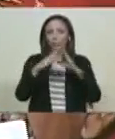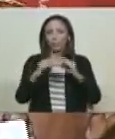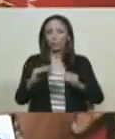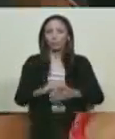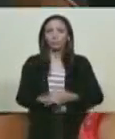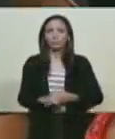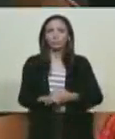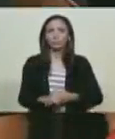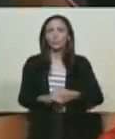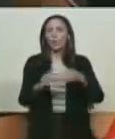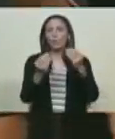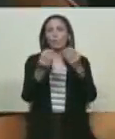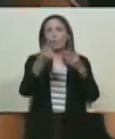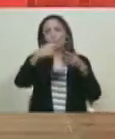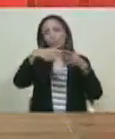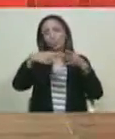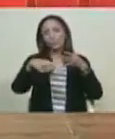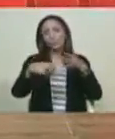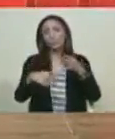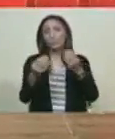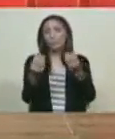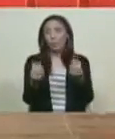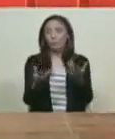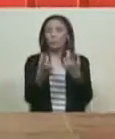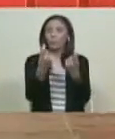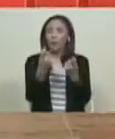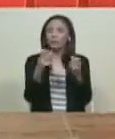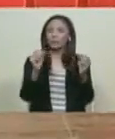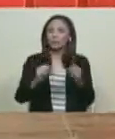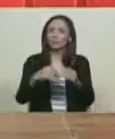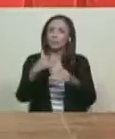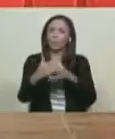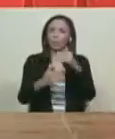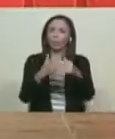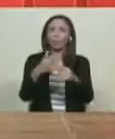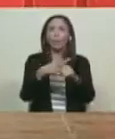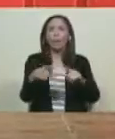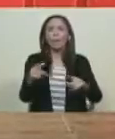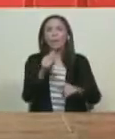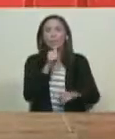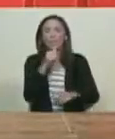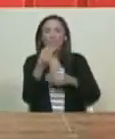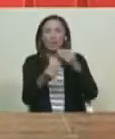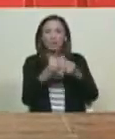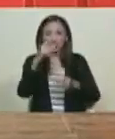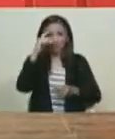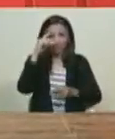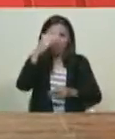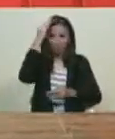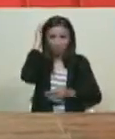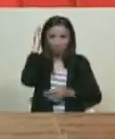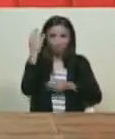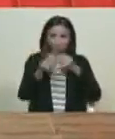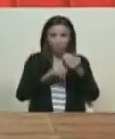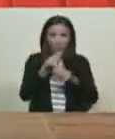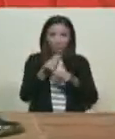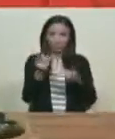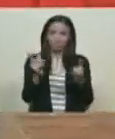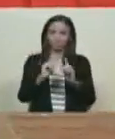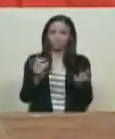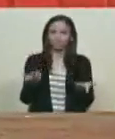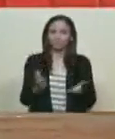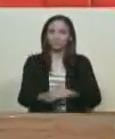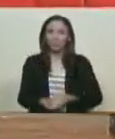Son muchas cosas que todavía faltan por hacer, pero ¿quién las va a hacer? ¿Ramos Alup? Ramos Alú